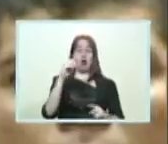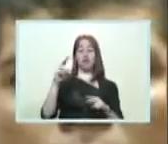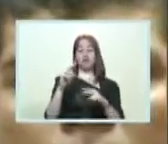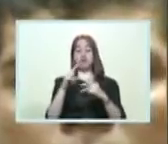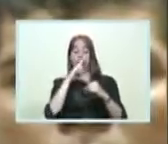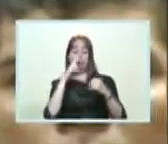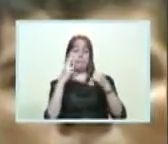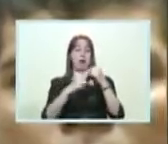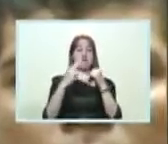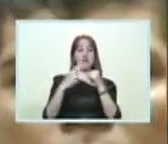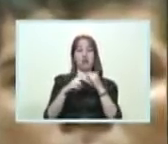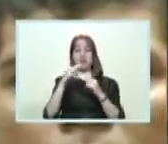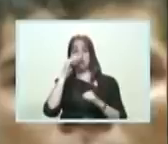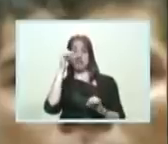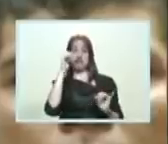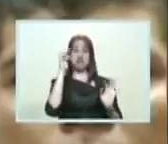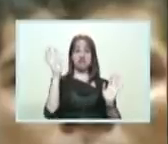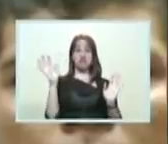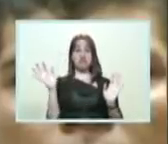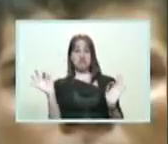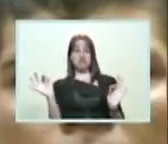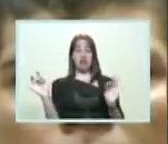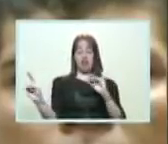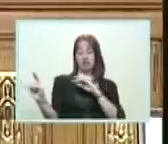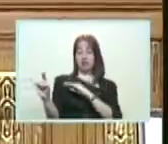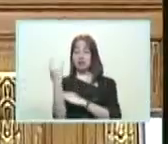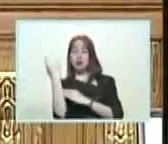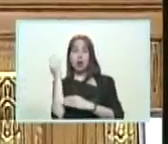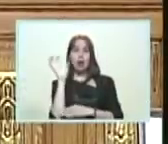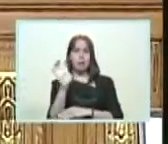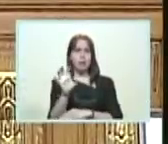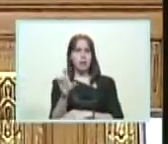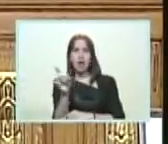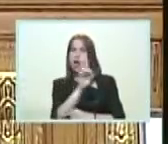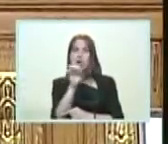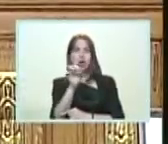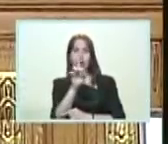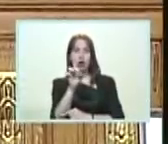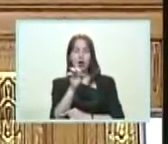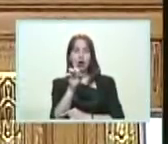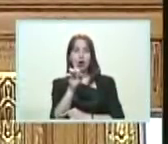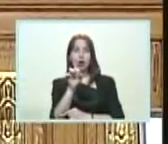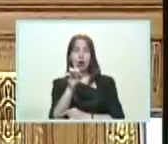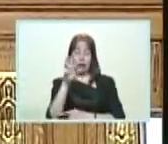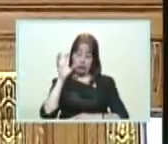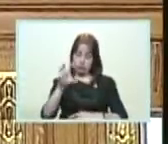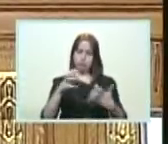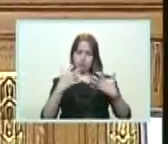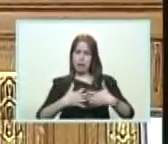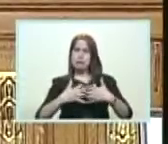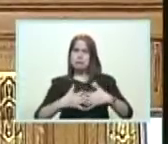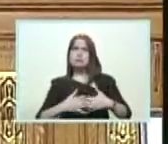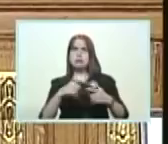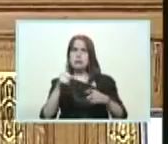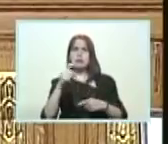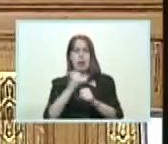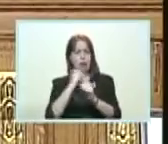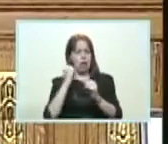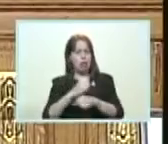apellidotes, ni de traicionar a su patria. No, hay un empresariado patriota,